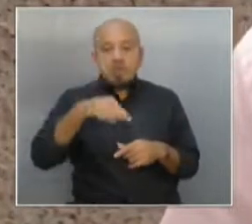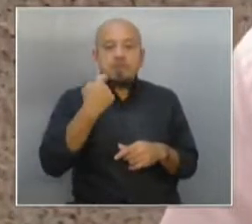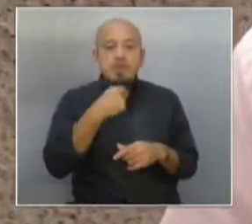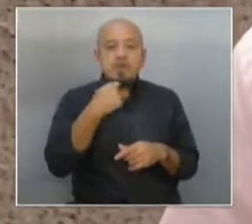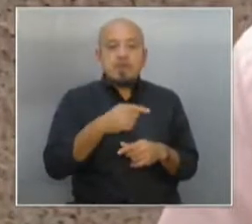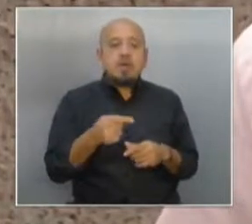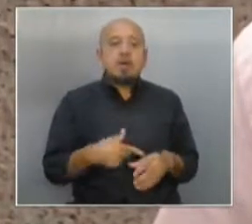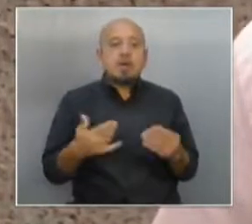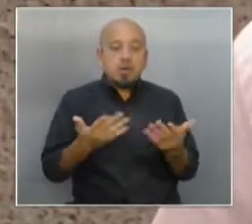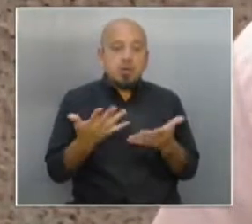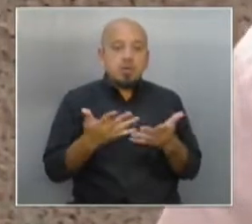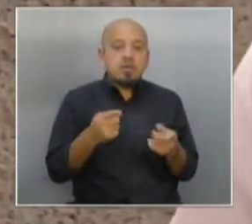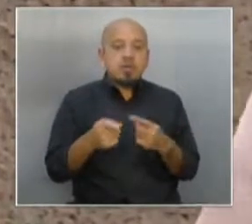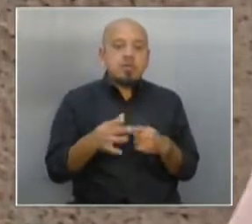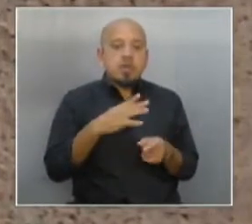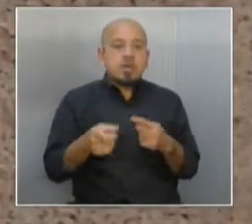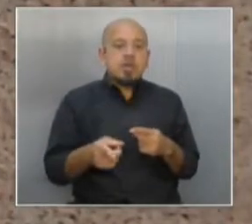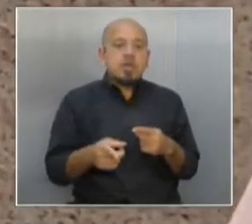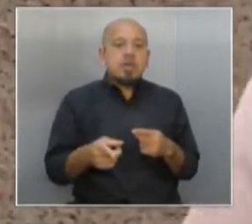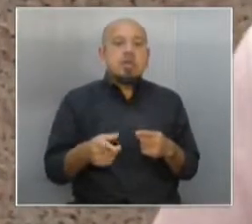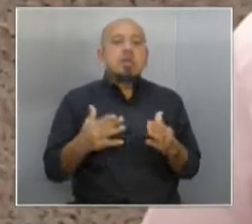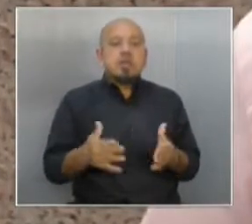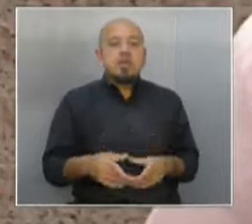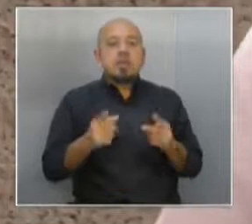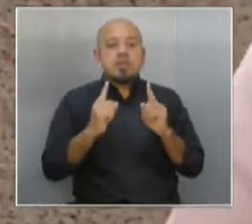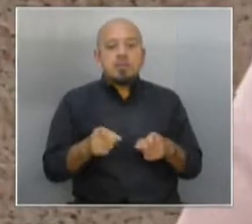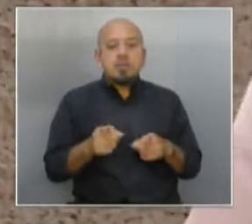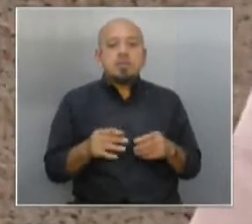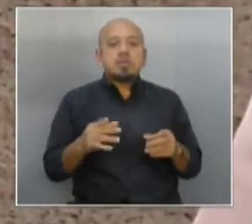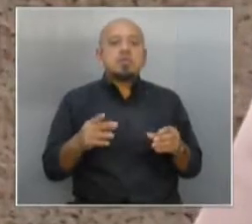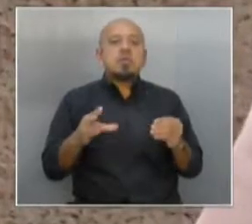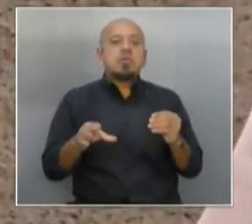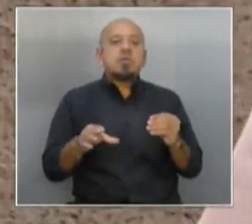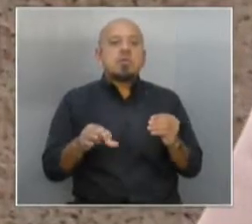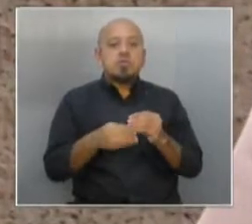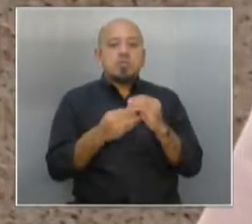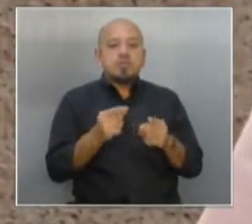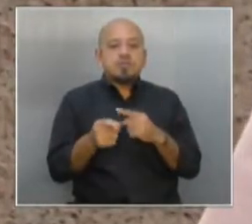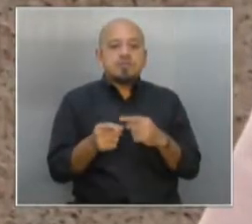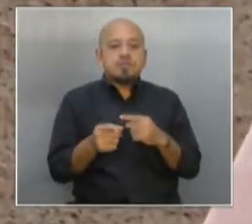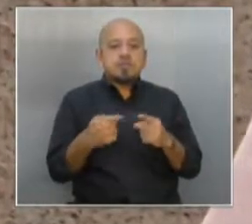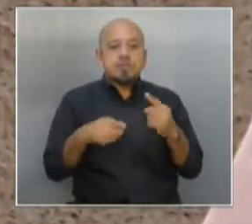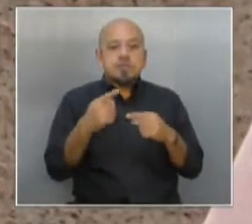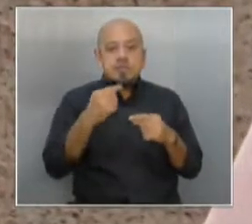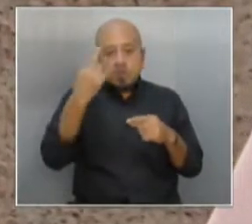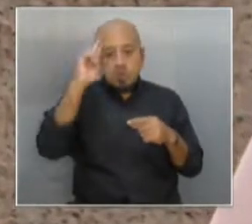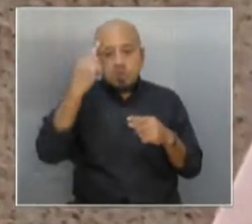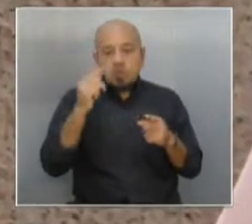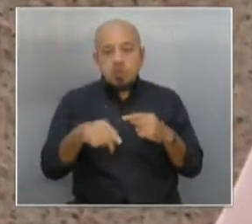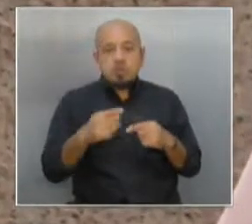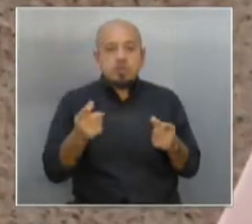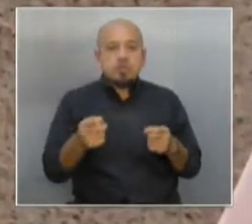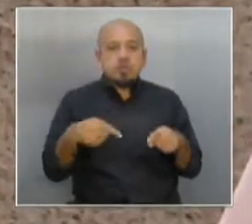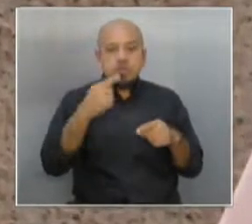Ahora se da un paso más y también se incorpora la mirada local, la mirada desde el Uruguay de los